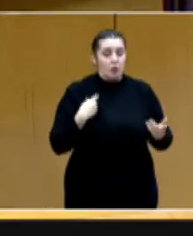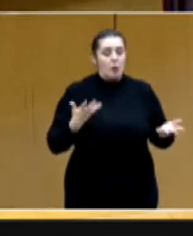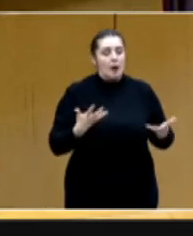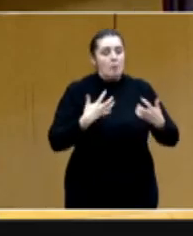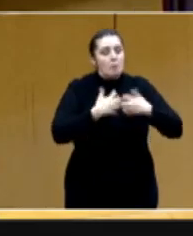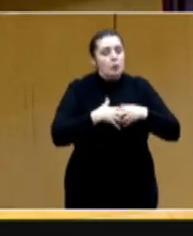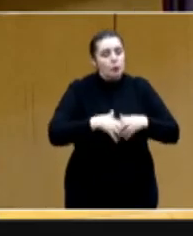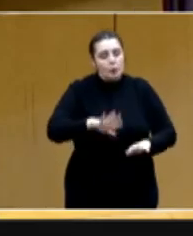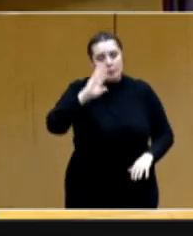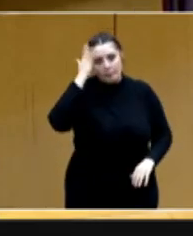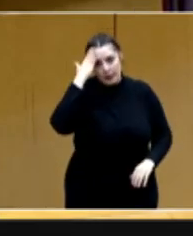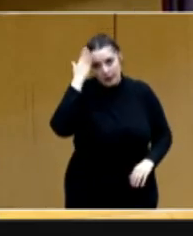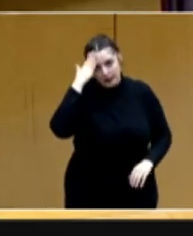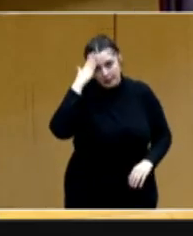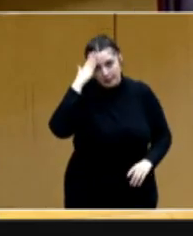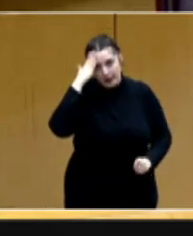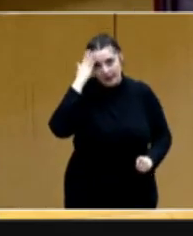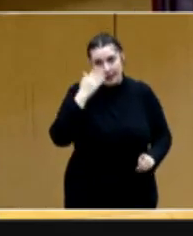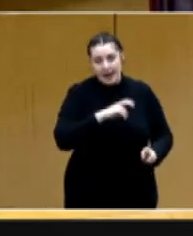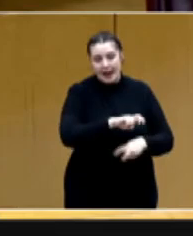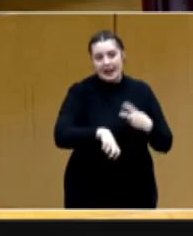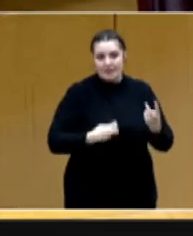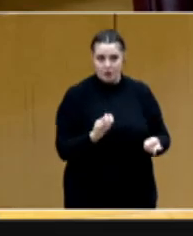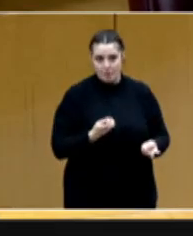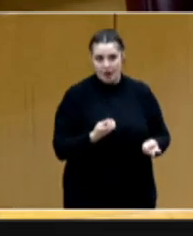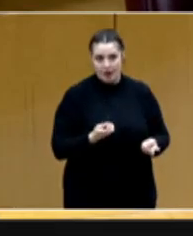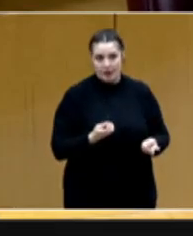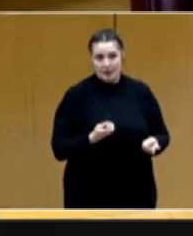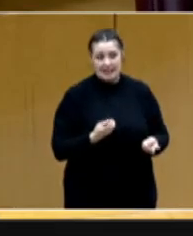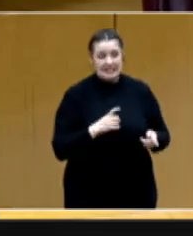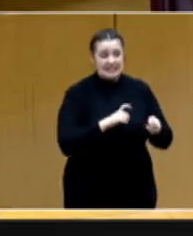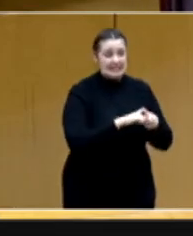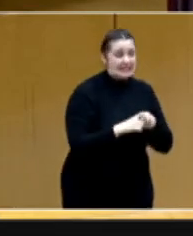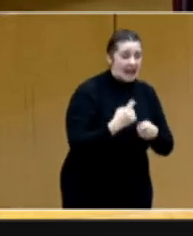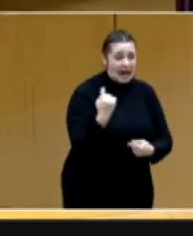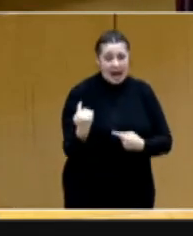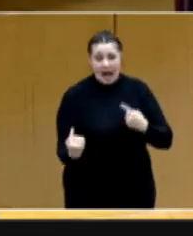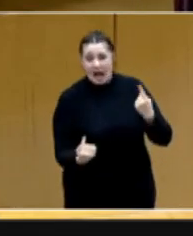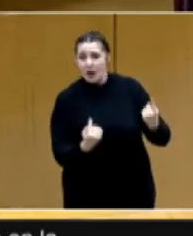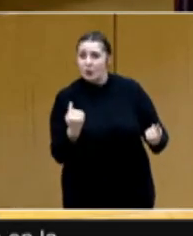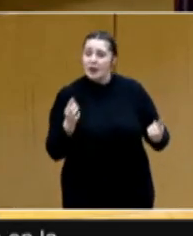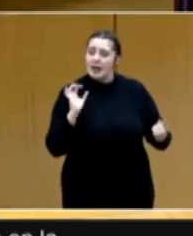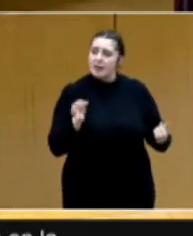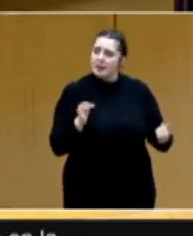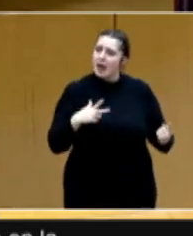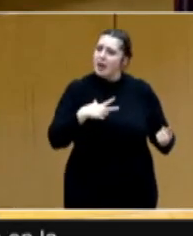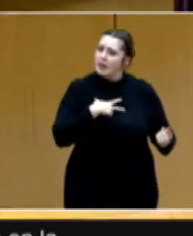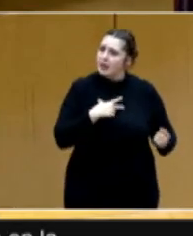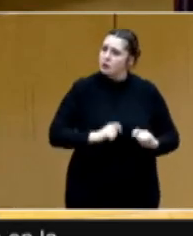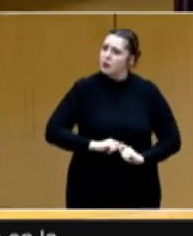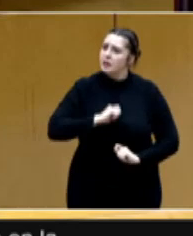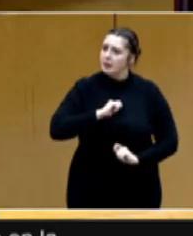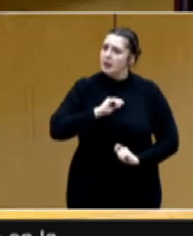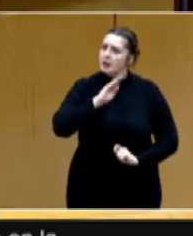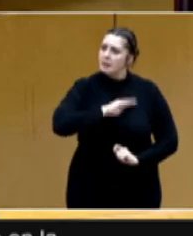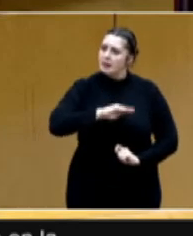de esta reforma y en algunos aspectos Aunque tenemos un derecho civil bastante amplio